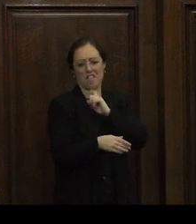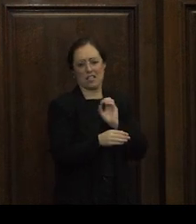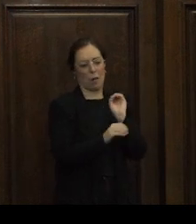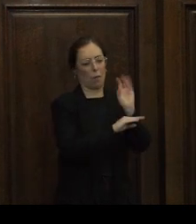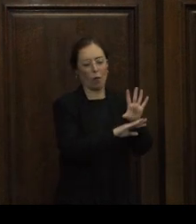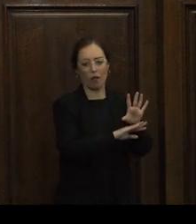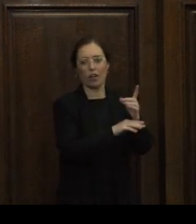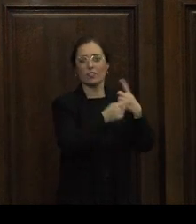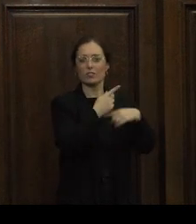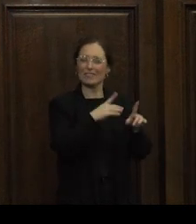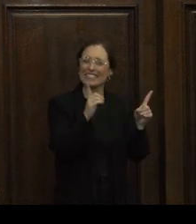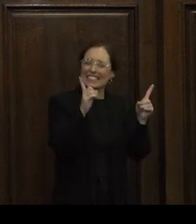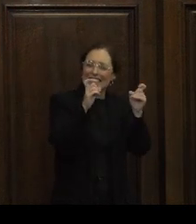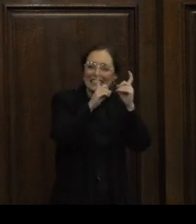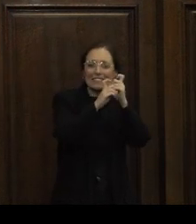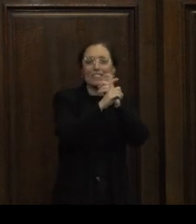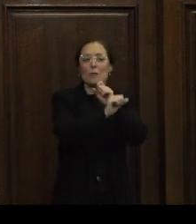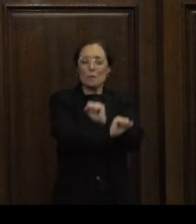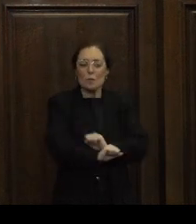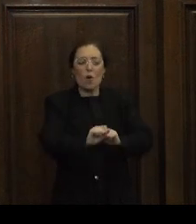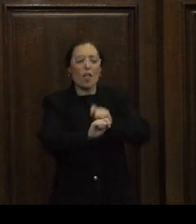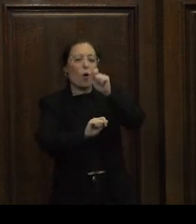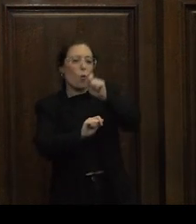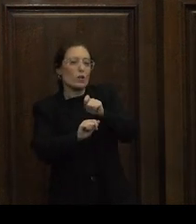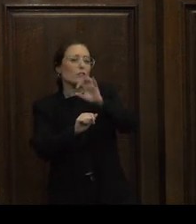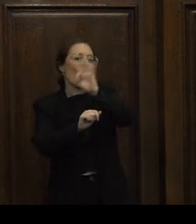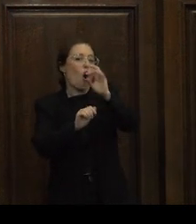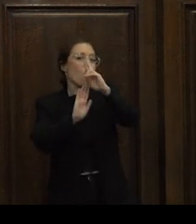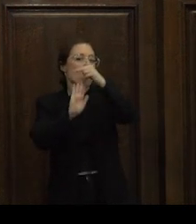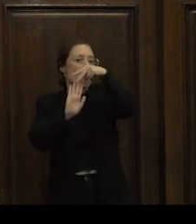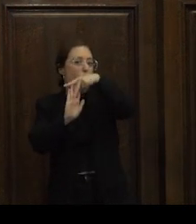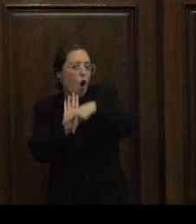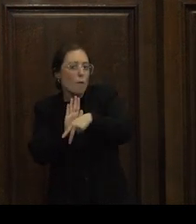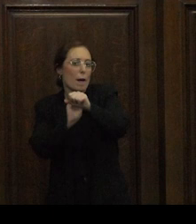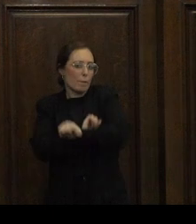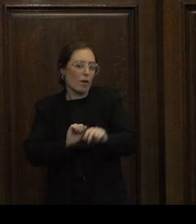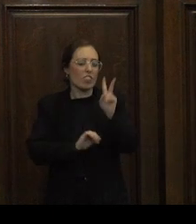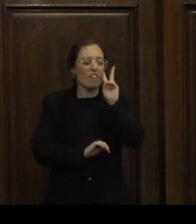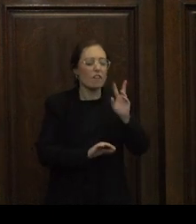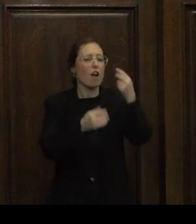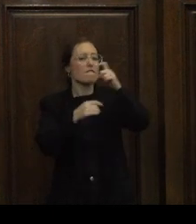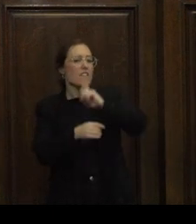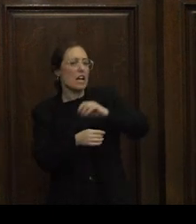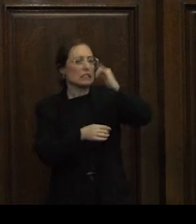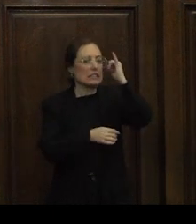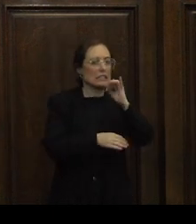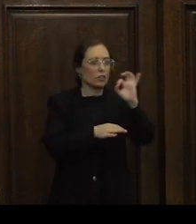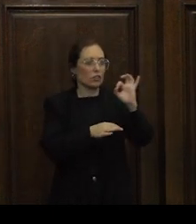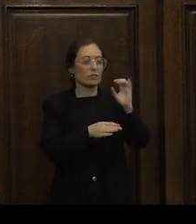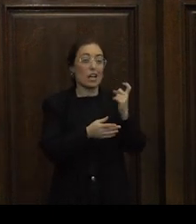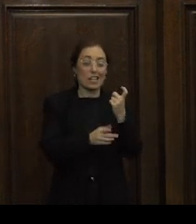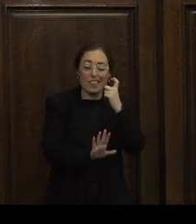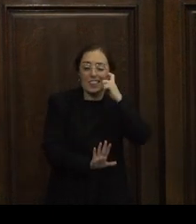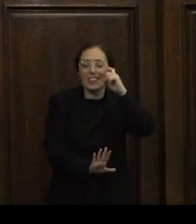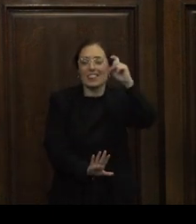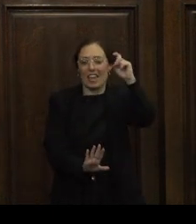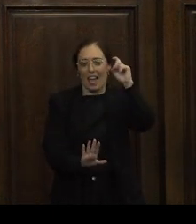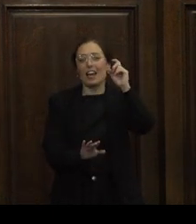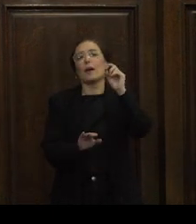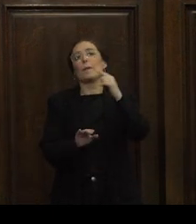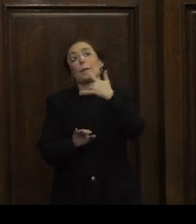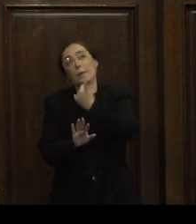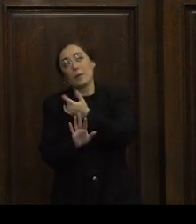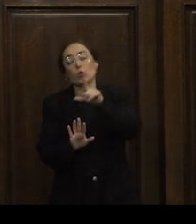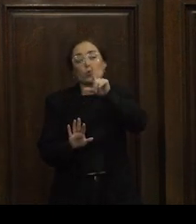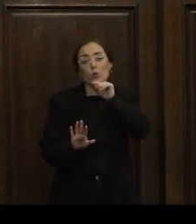se apliquen cualquiera de esas normas para verificar si eso no es y demás. Se intenta, como dijiste recién